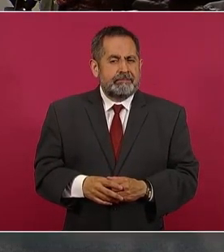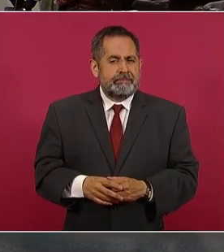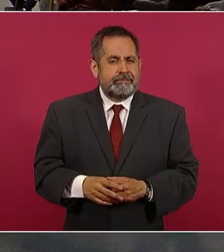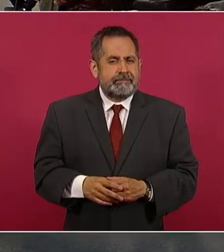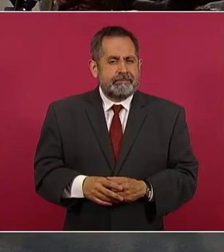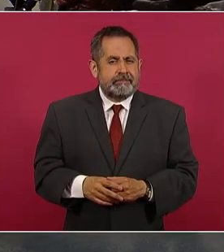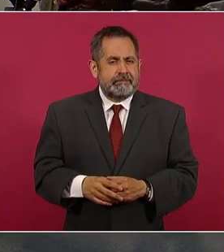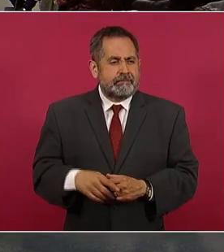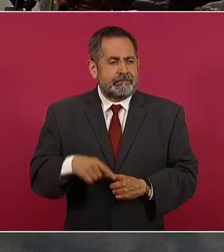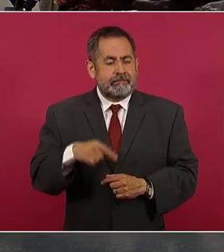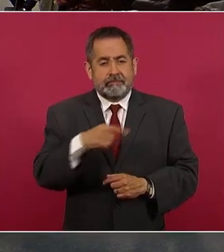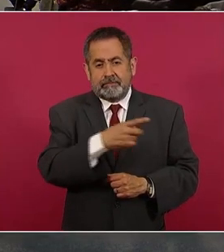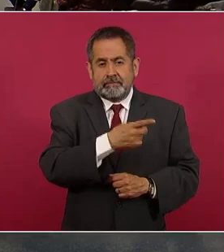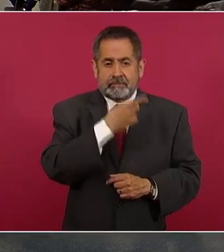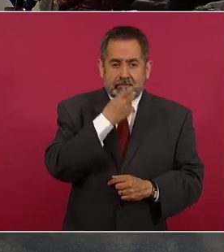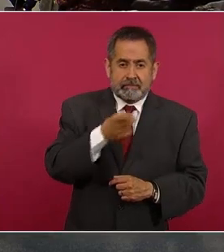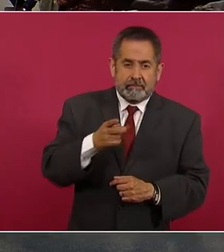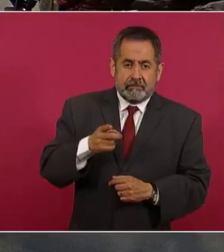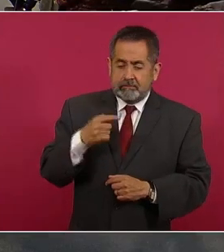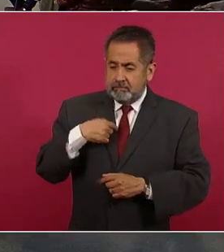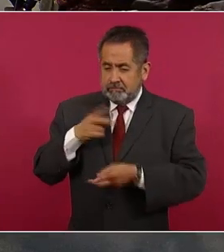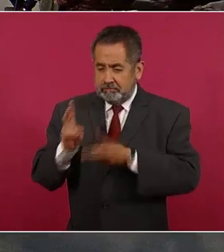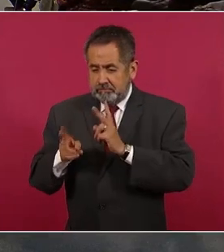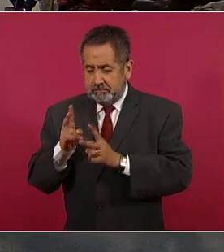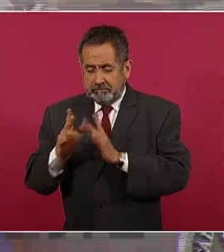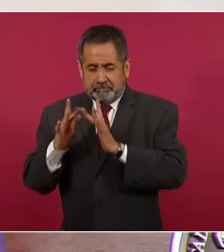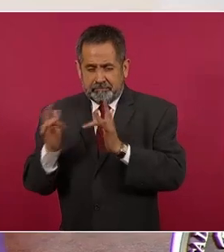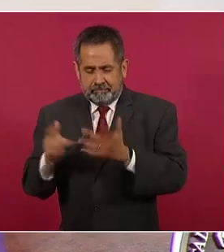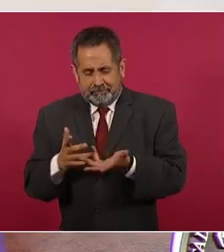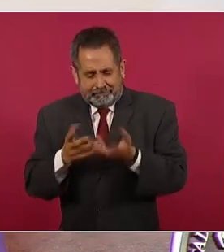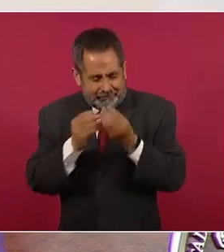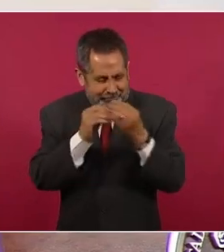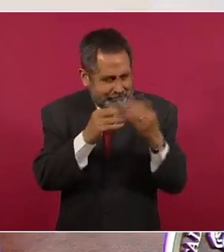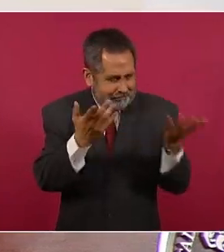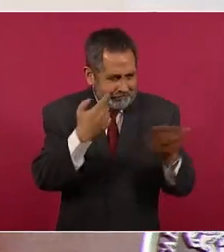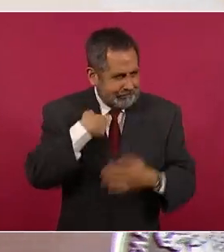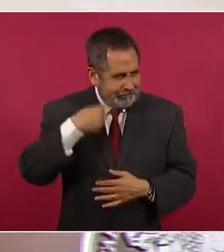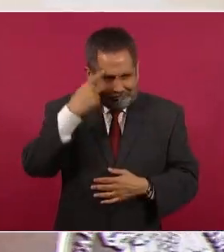y dice que si acaso hablo francés, pues no, no hablo francés,